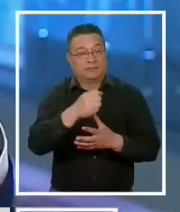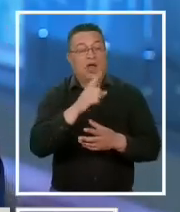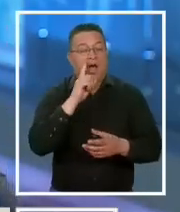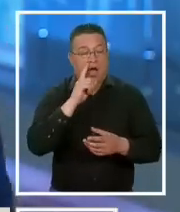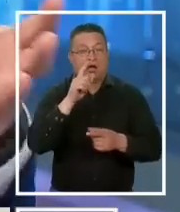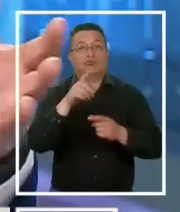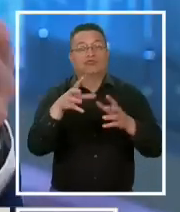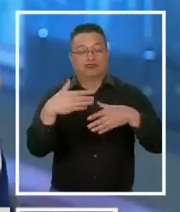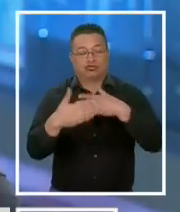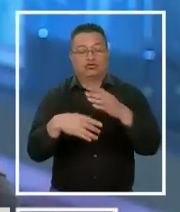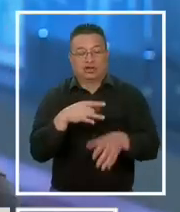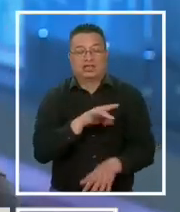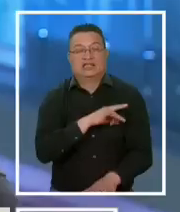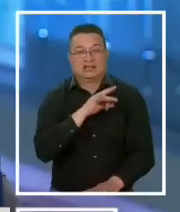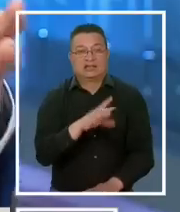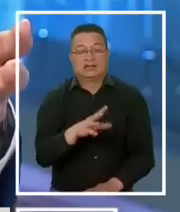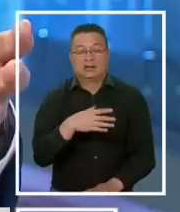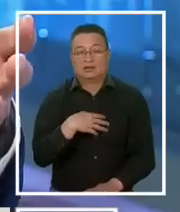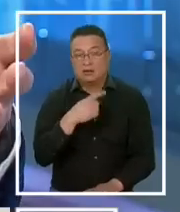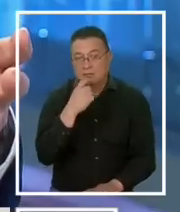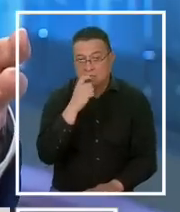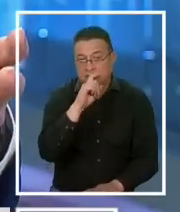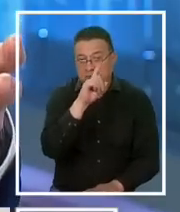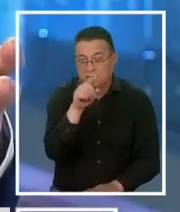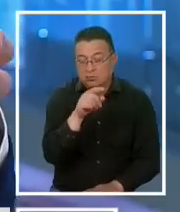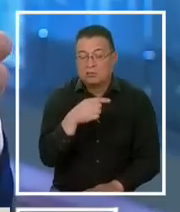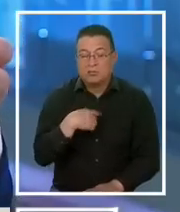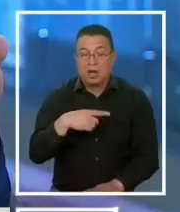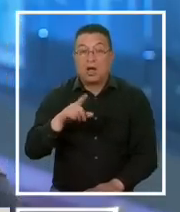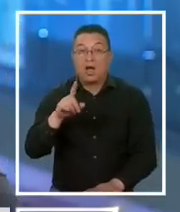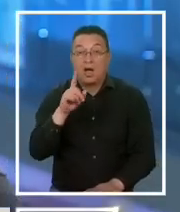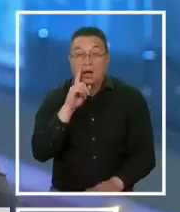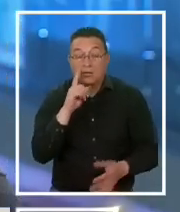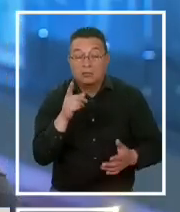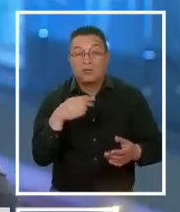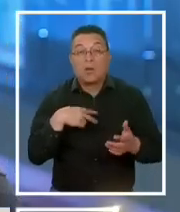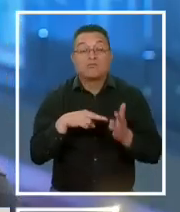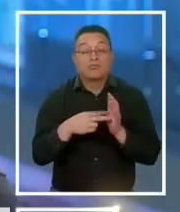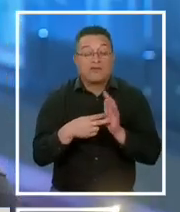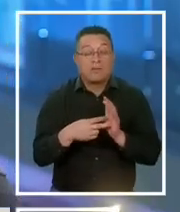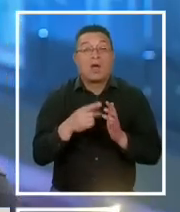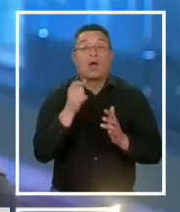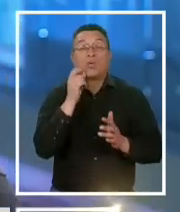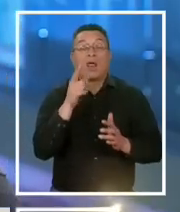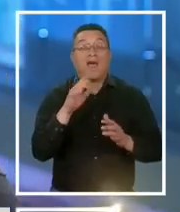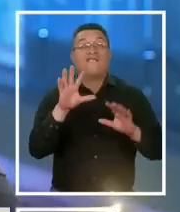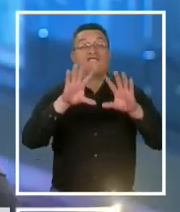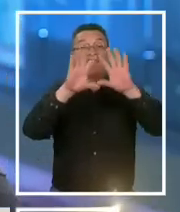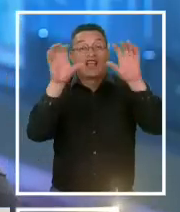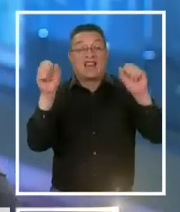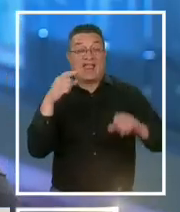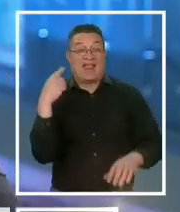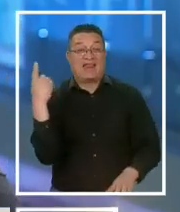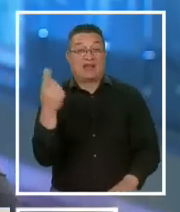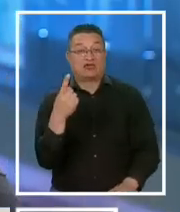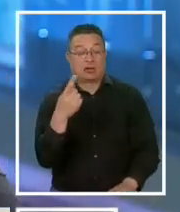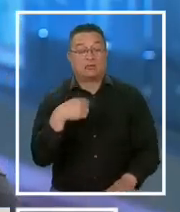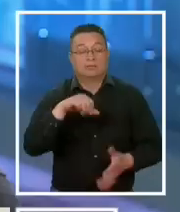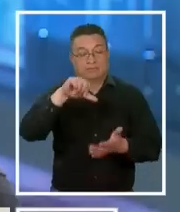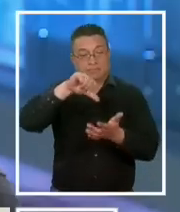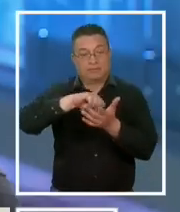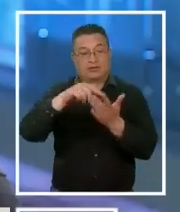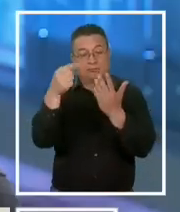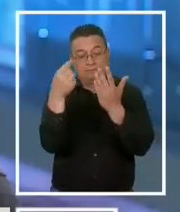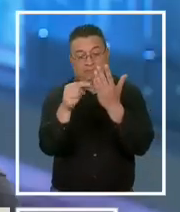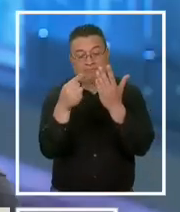carteles funcionando en Chile Pero y uno se pregunta Bueno si hay porque el problema que tenemos Es que la fiscalía nacional se ha transformado básicamente en un centro de